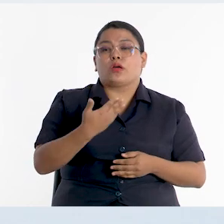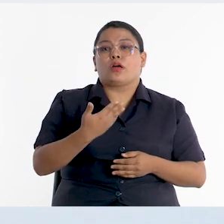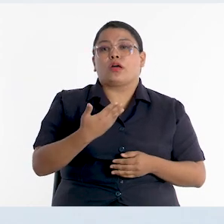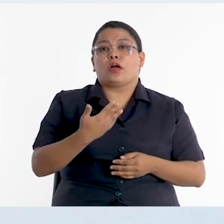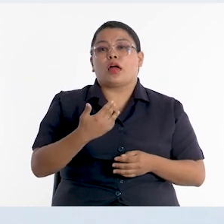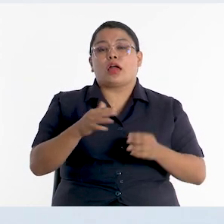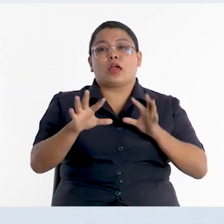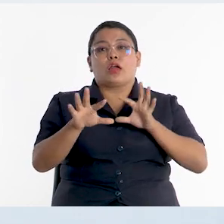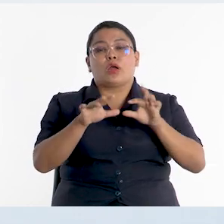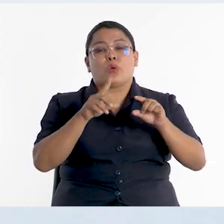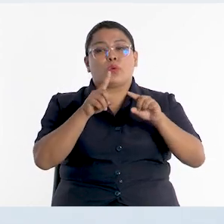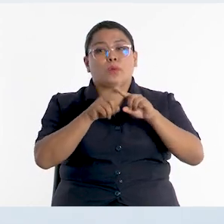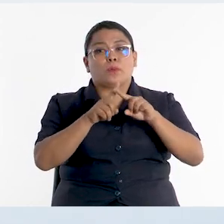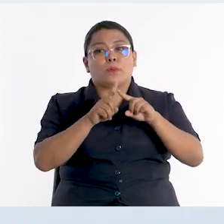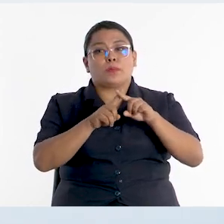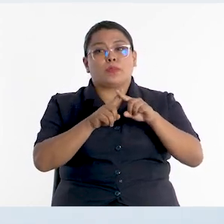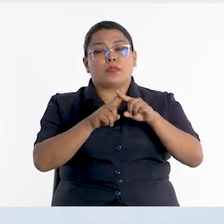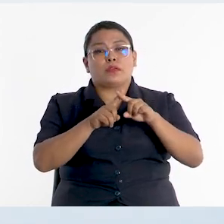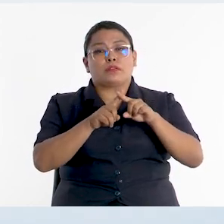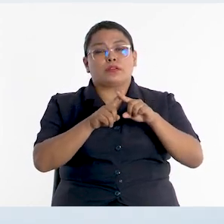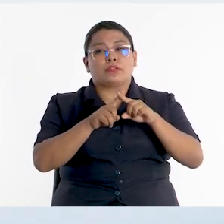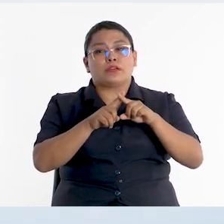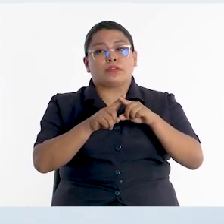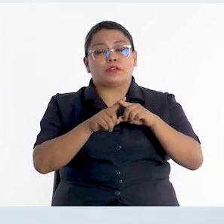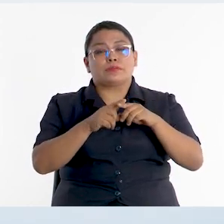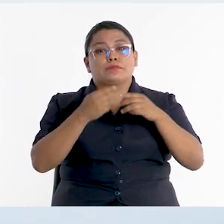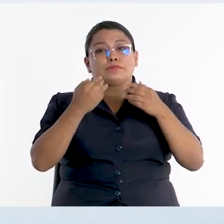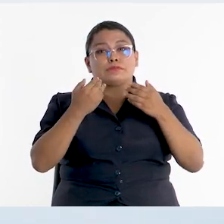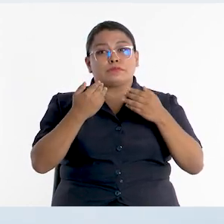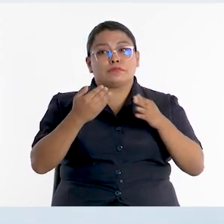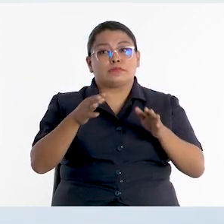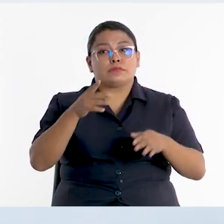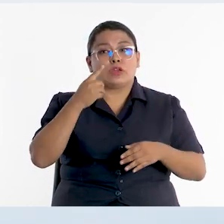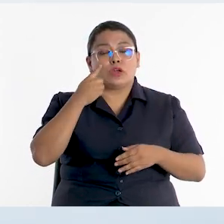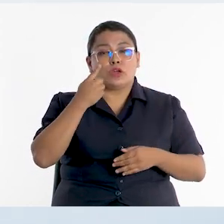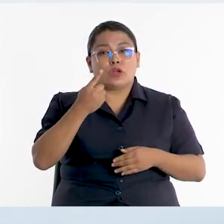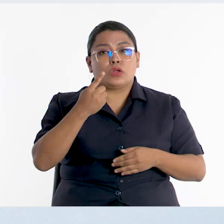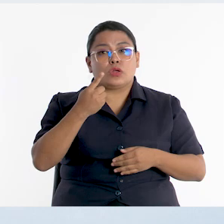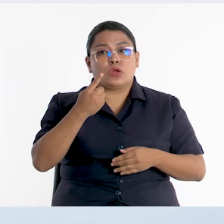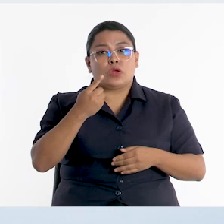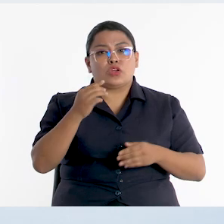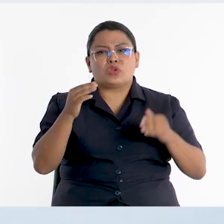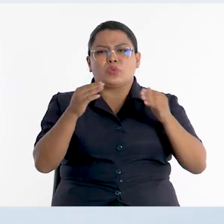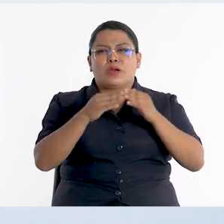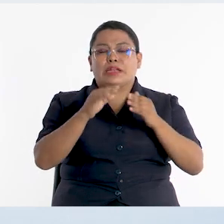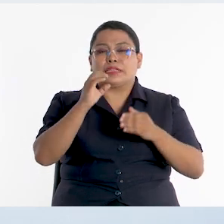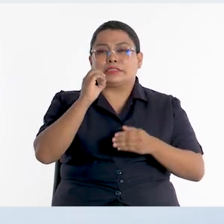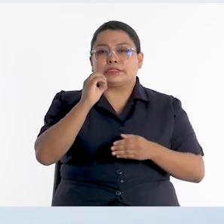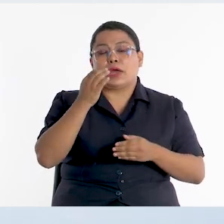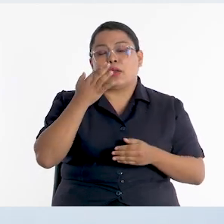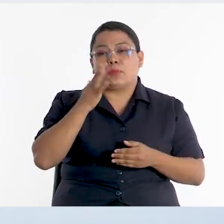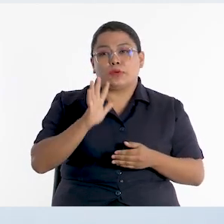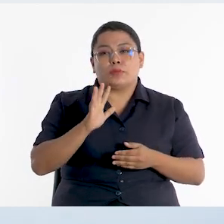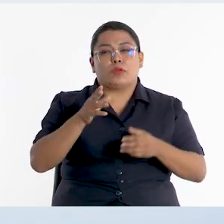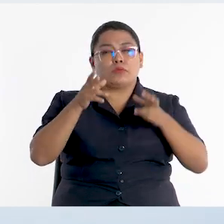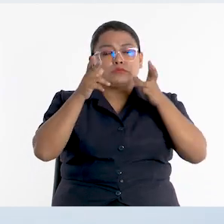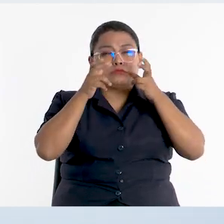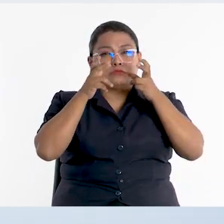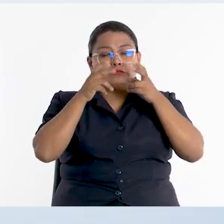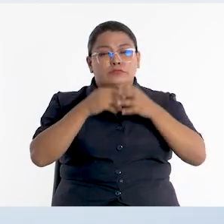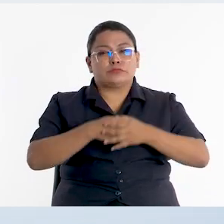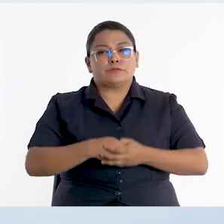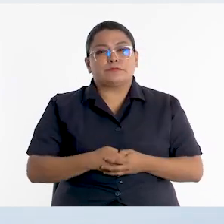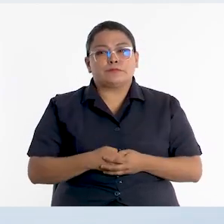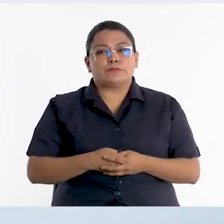casos hay multiplicaciones que llevan implícito una cifra igual a 0.